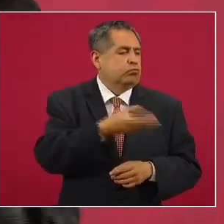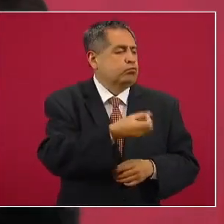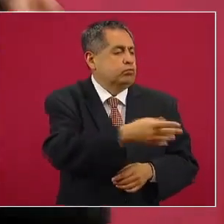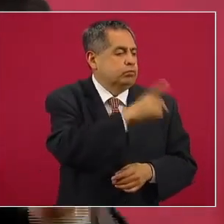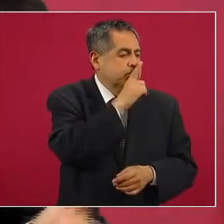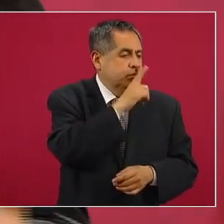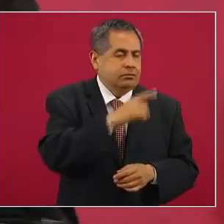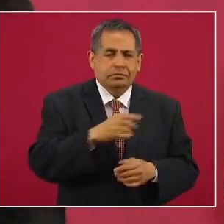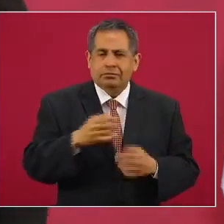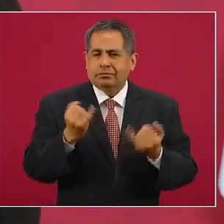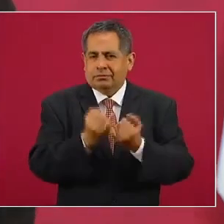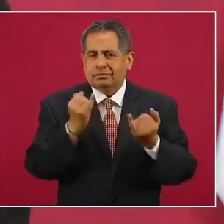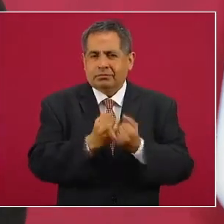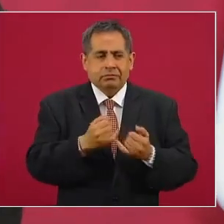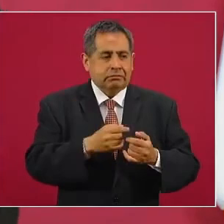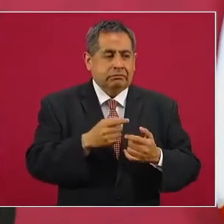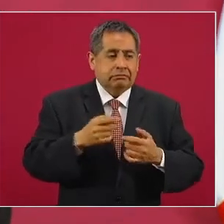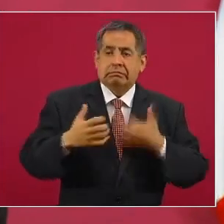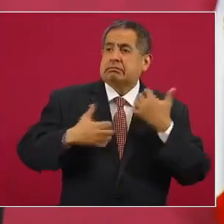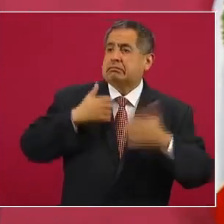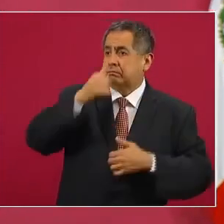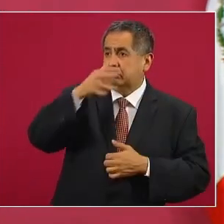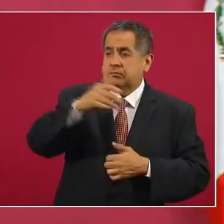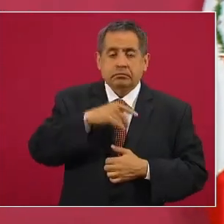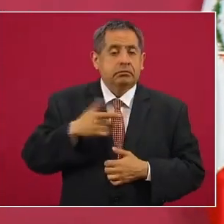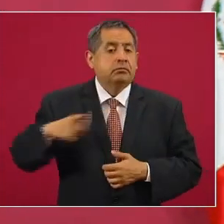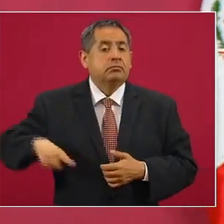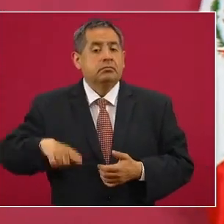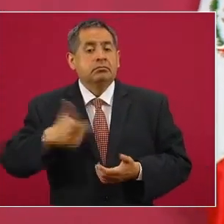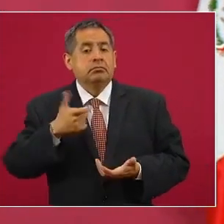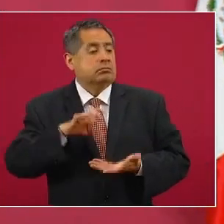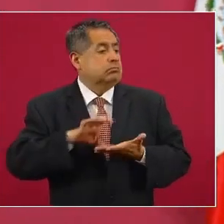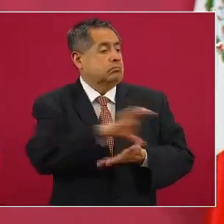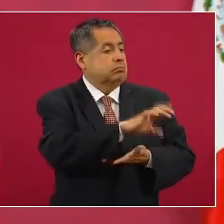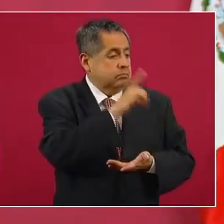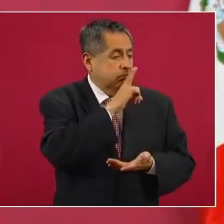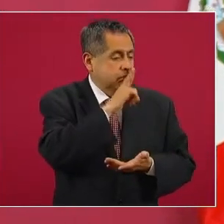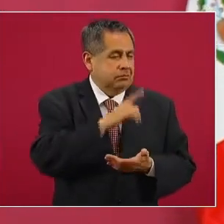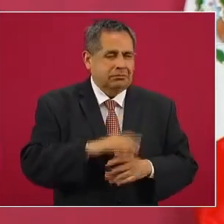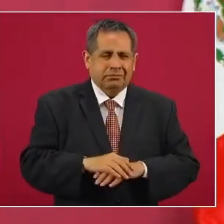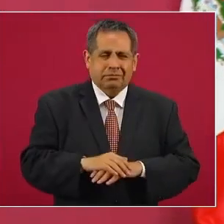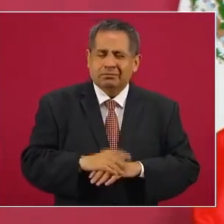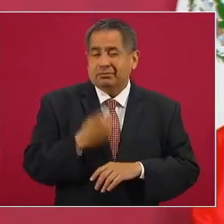Pero ya se terminó eso, ya no hay partidas de moches,